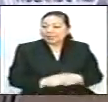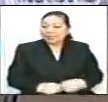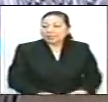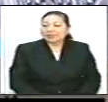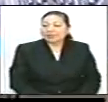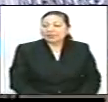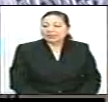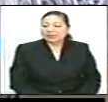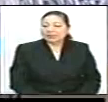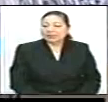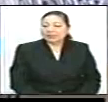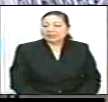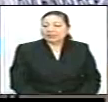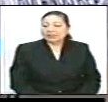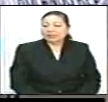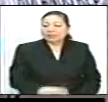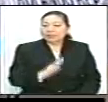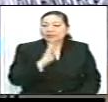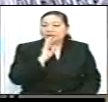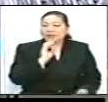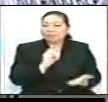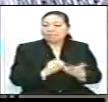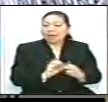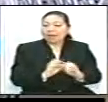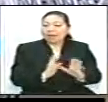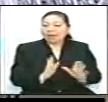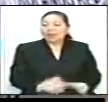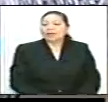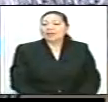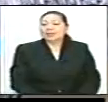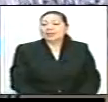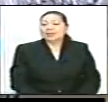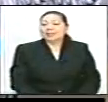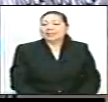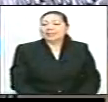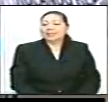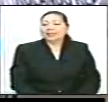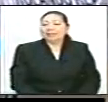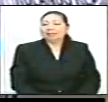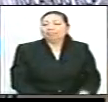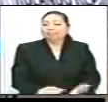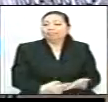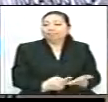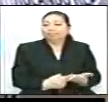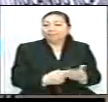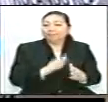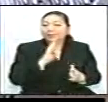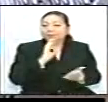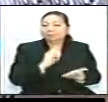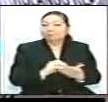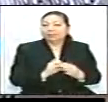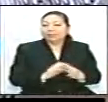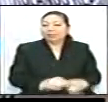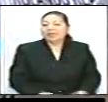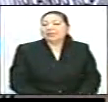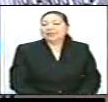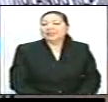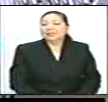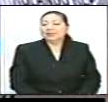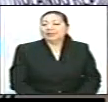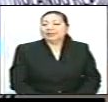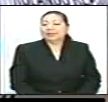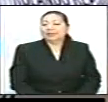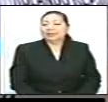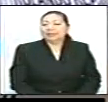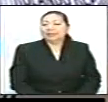del congresista Castro, voy a ser claro, voy a tratar de ser lo más conciso, presidente. Tuve